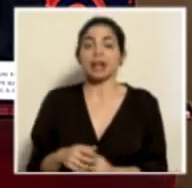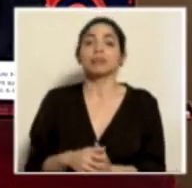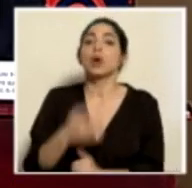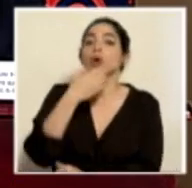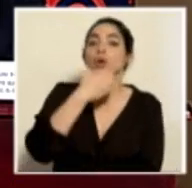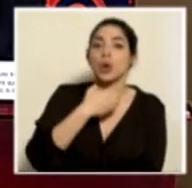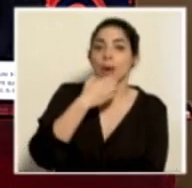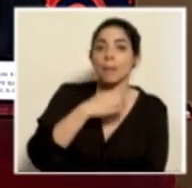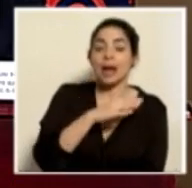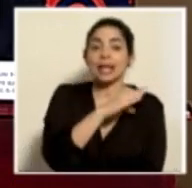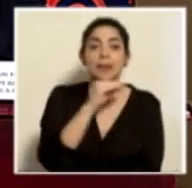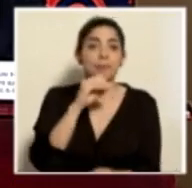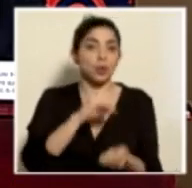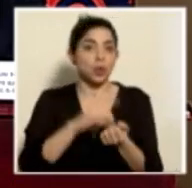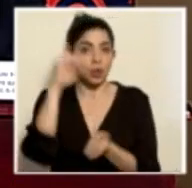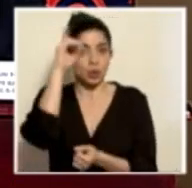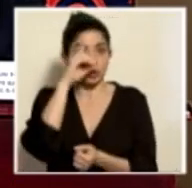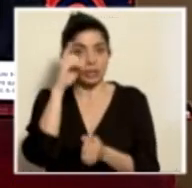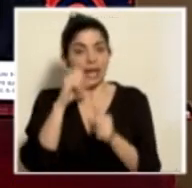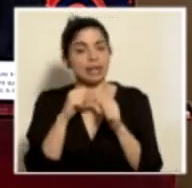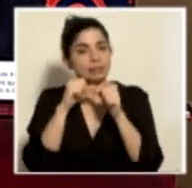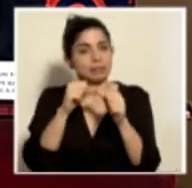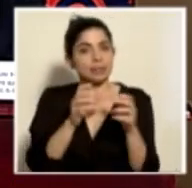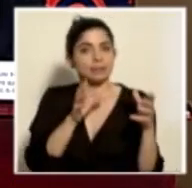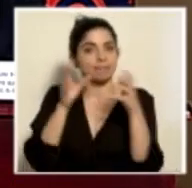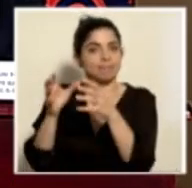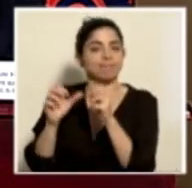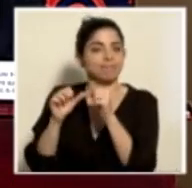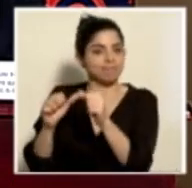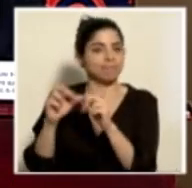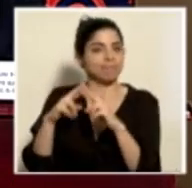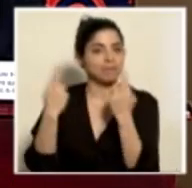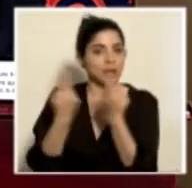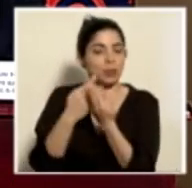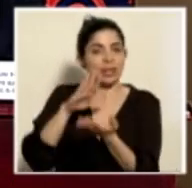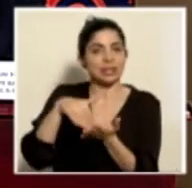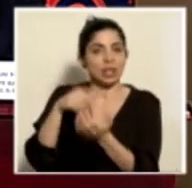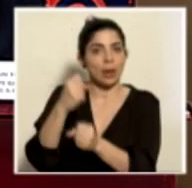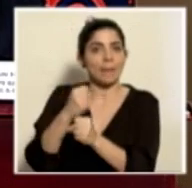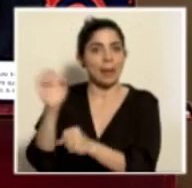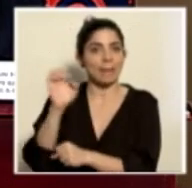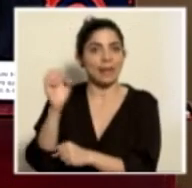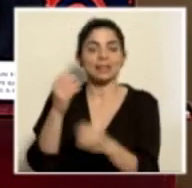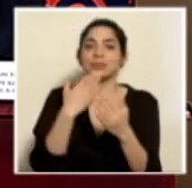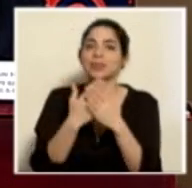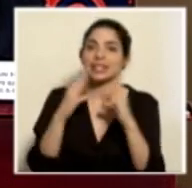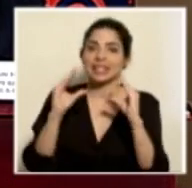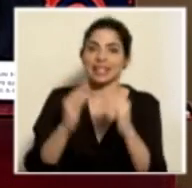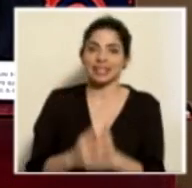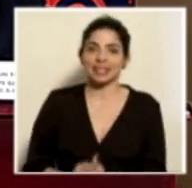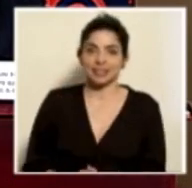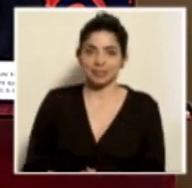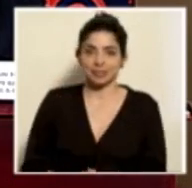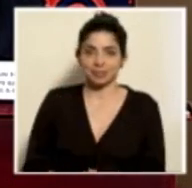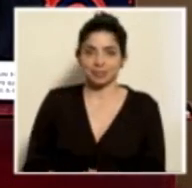don Román Macaya como el doctor Salas continúan en sesión permanente del Centro de Operaciones de Emergencias. Muy buenas tardes.